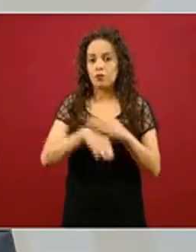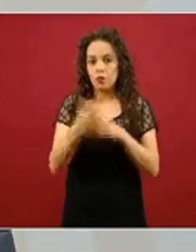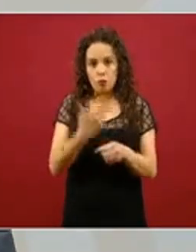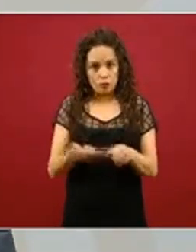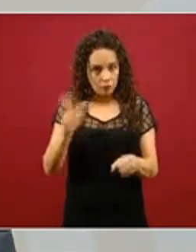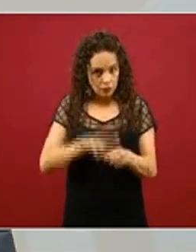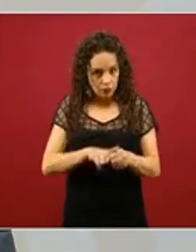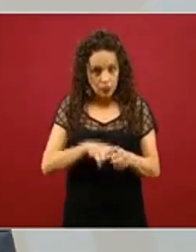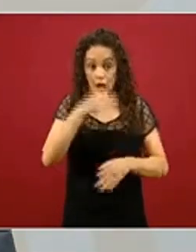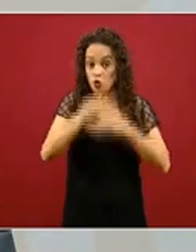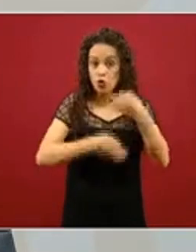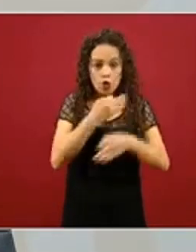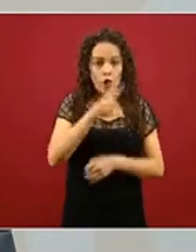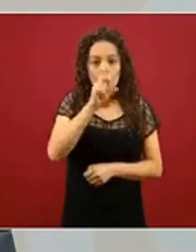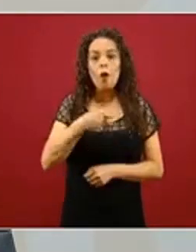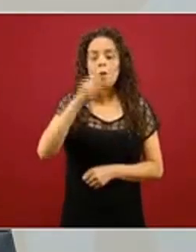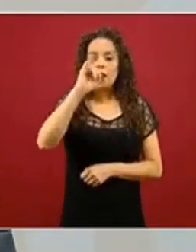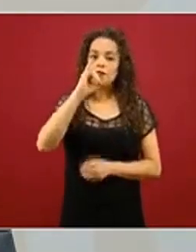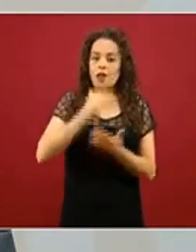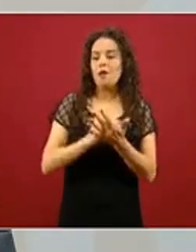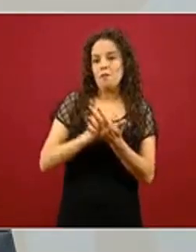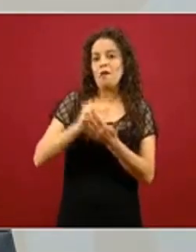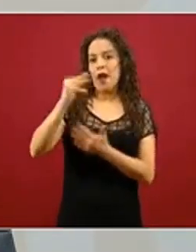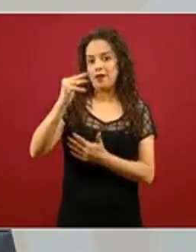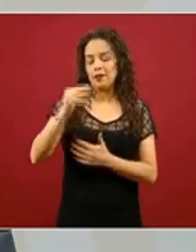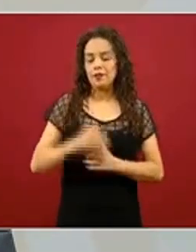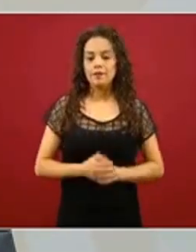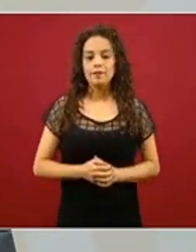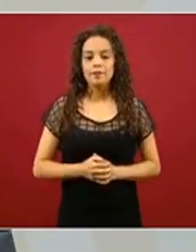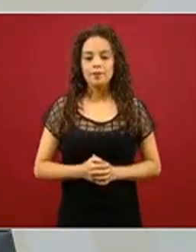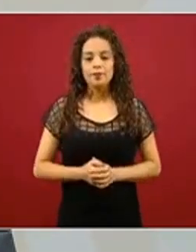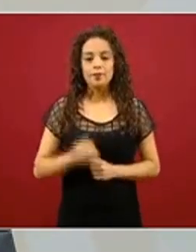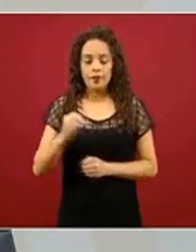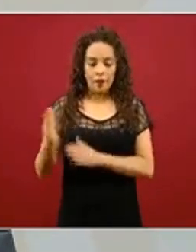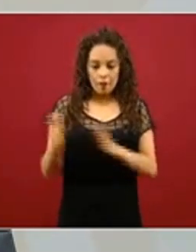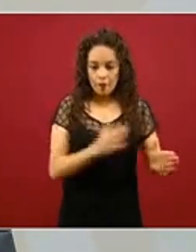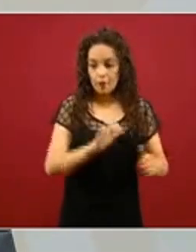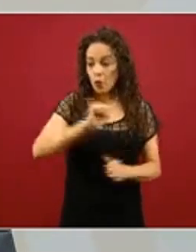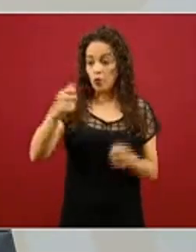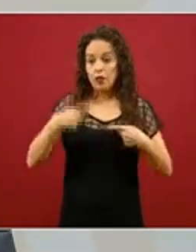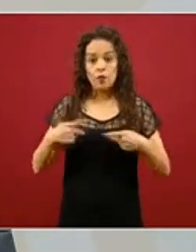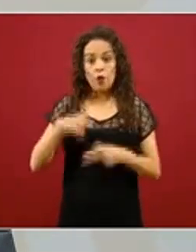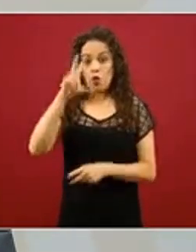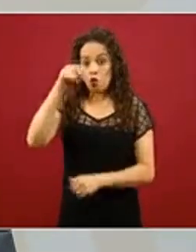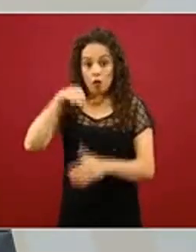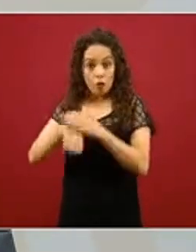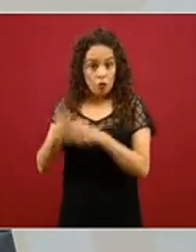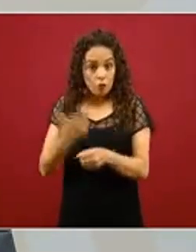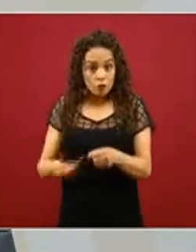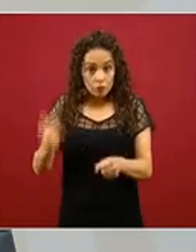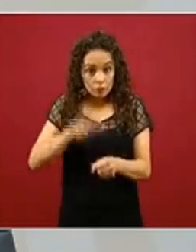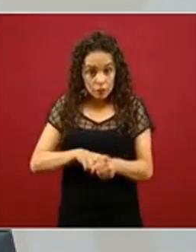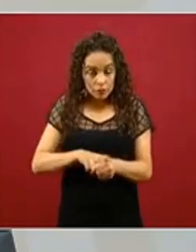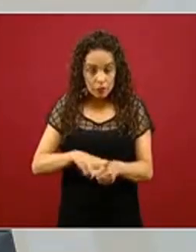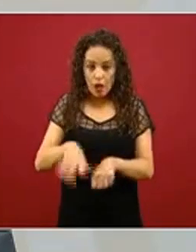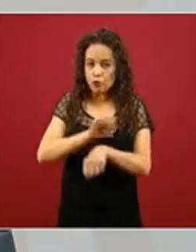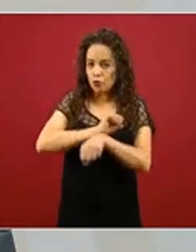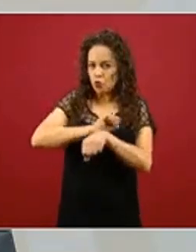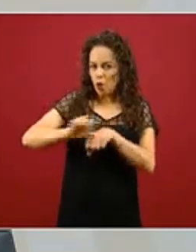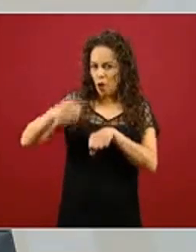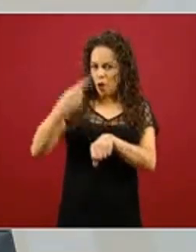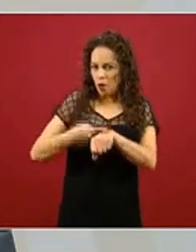todas, pero la gran mayoría. Y de las personas que no estuvieron hospitalizadas porque tuvieron la forma leve de